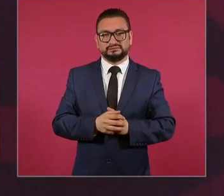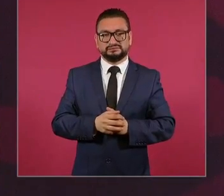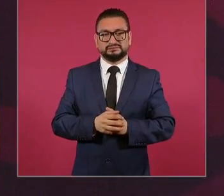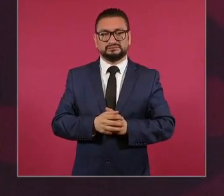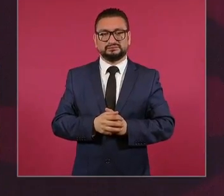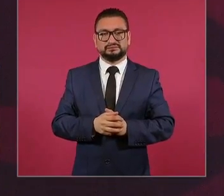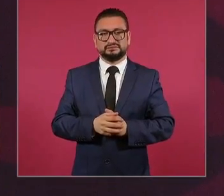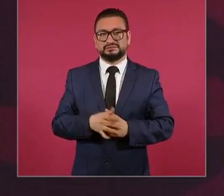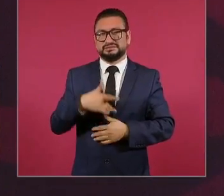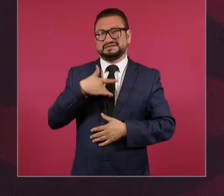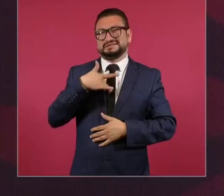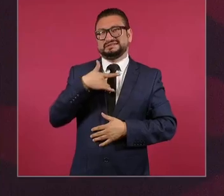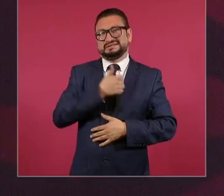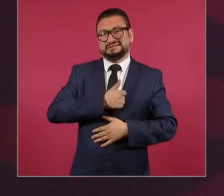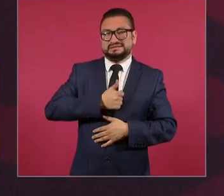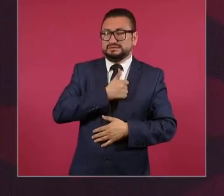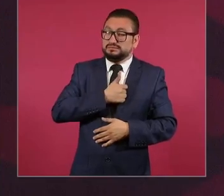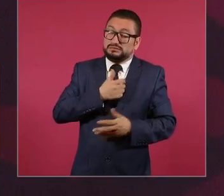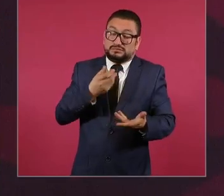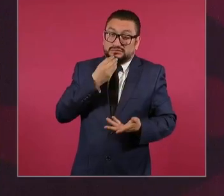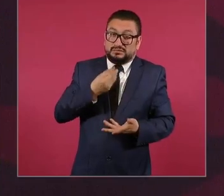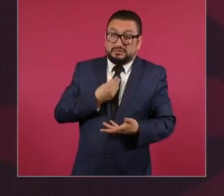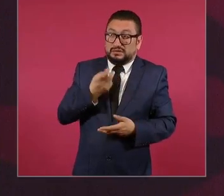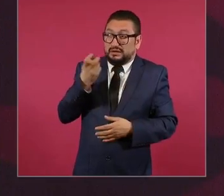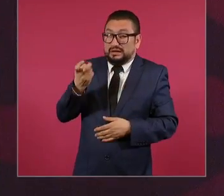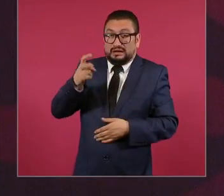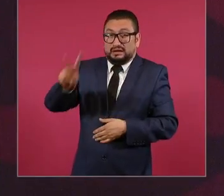No es lamentable, pero esa es la realidad.